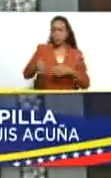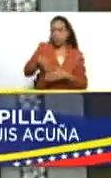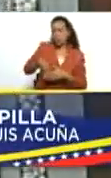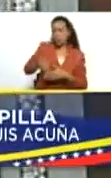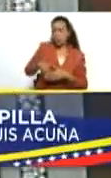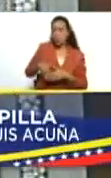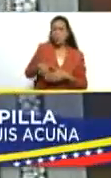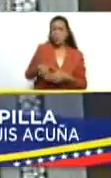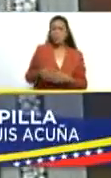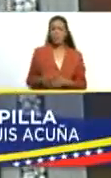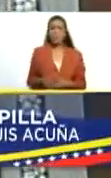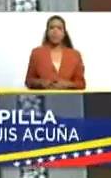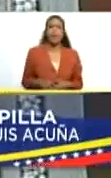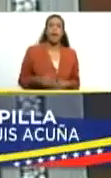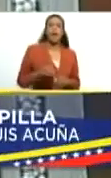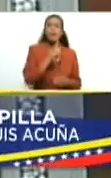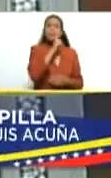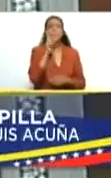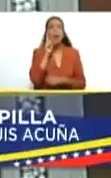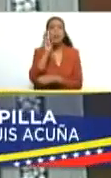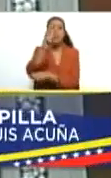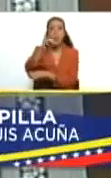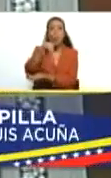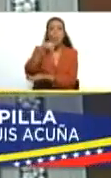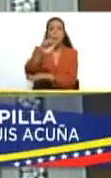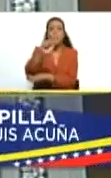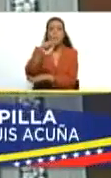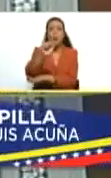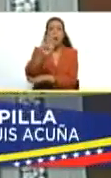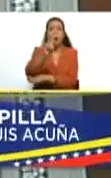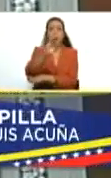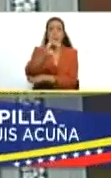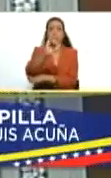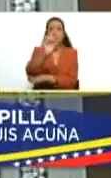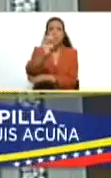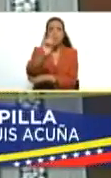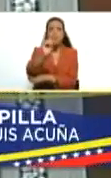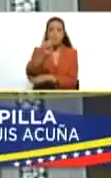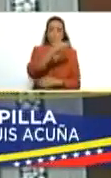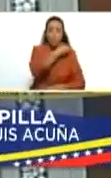un mapire. Él hizo la campaña con el mapire.